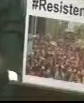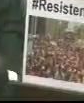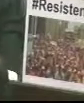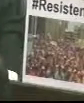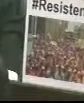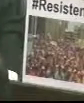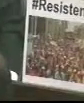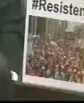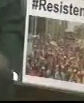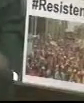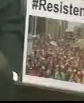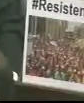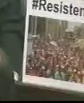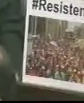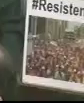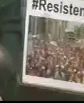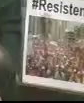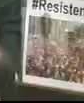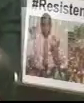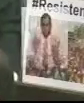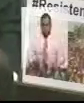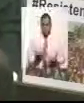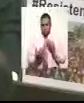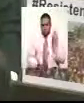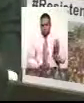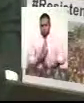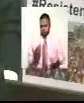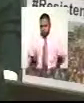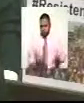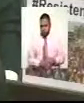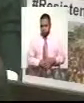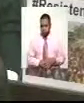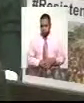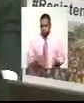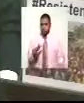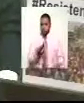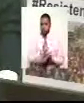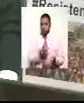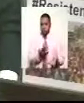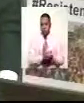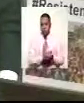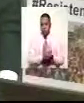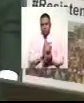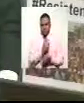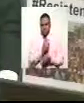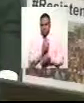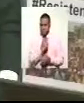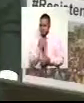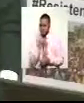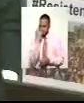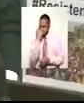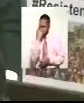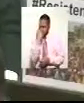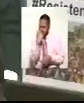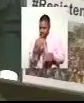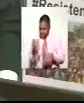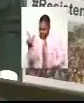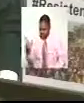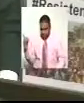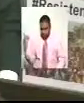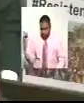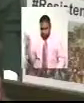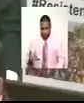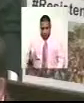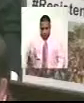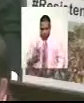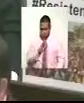mí me parece que es nada más que razonable, de sentido común, la determinación tomada